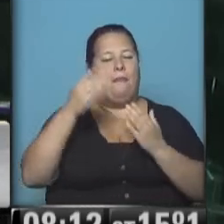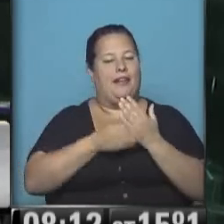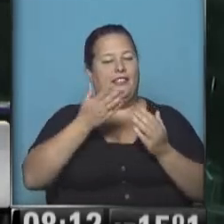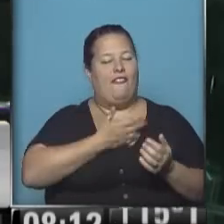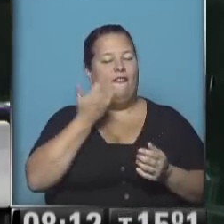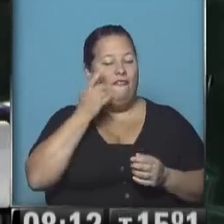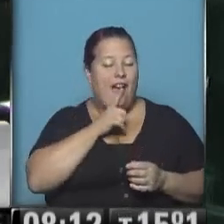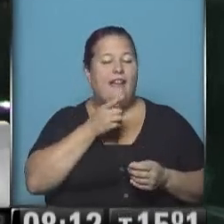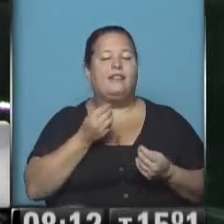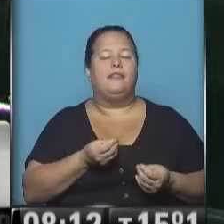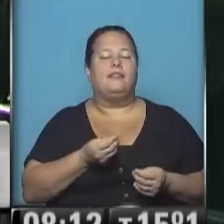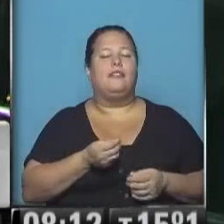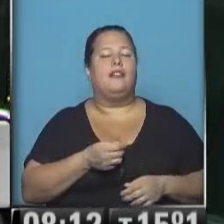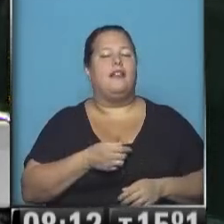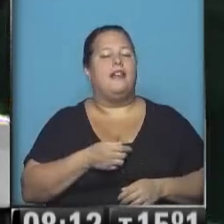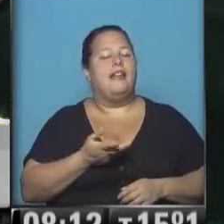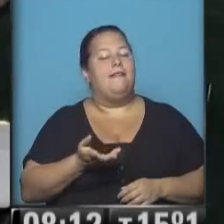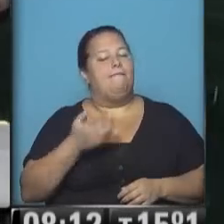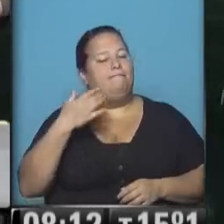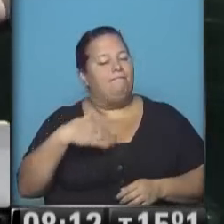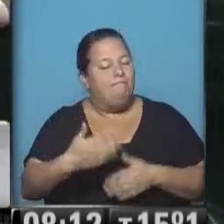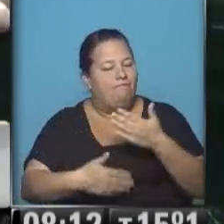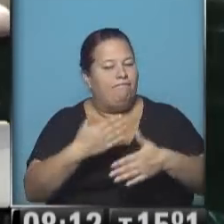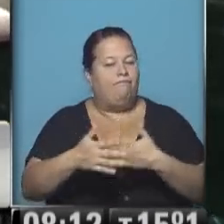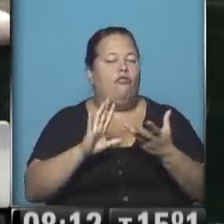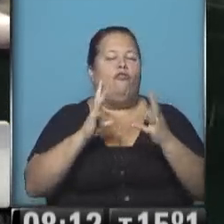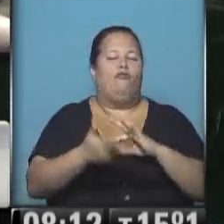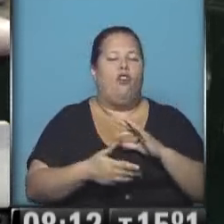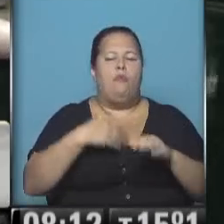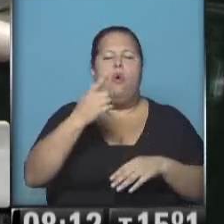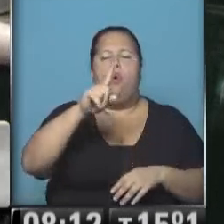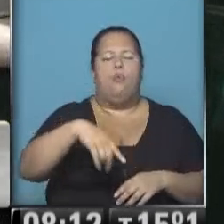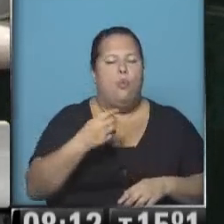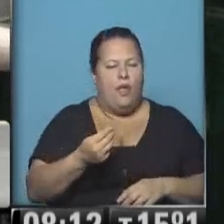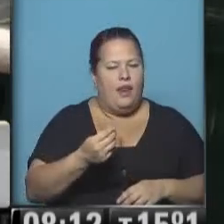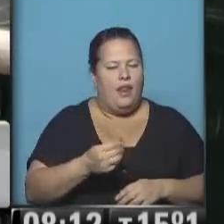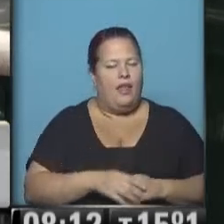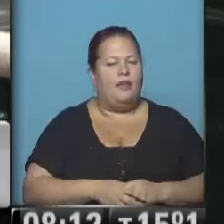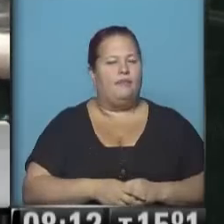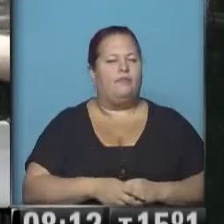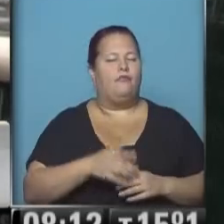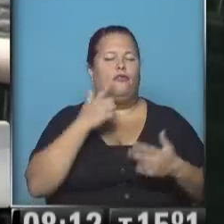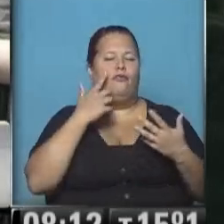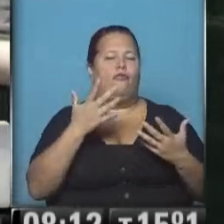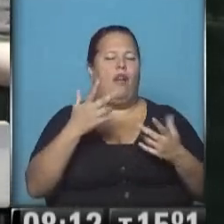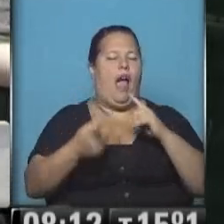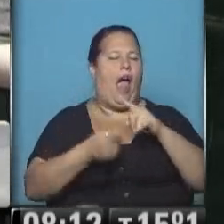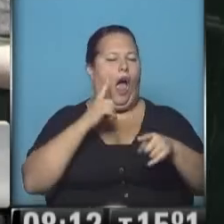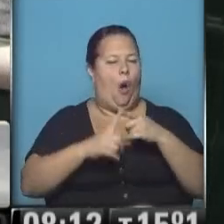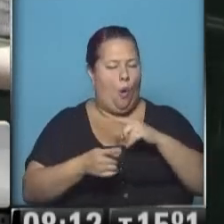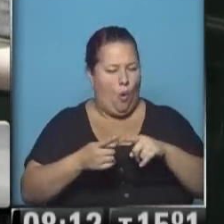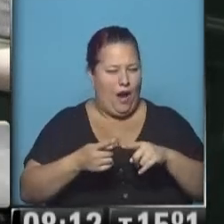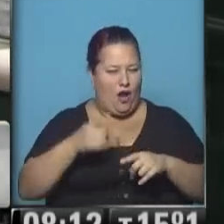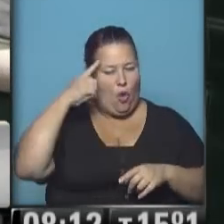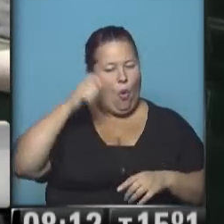fa que se llevó adelante o de qué manera se llevó adelante aquella famosa acordada de